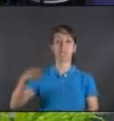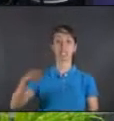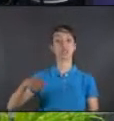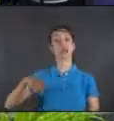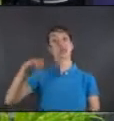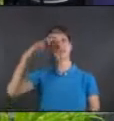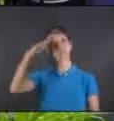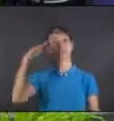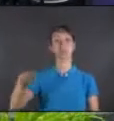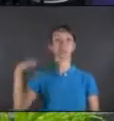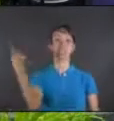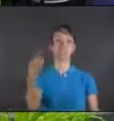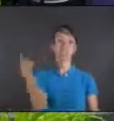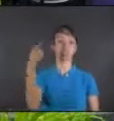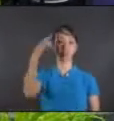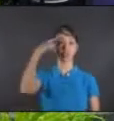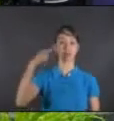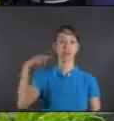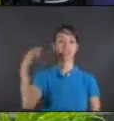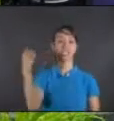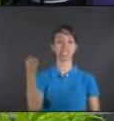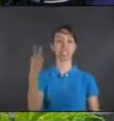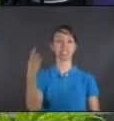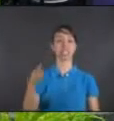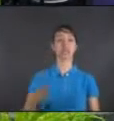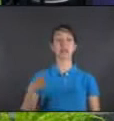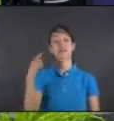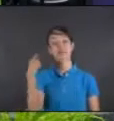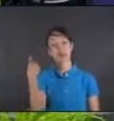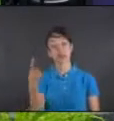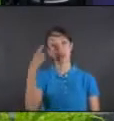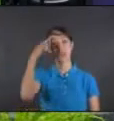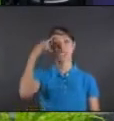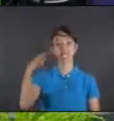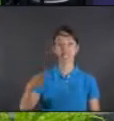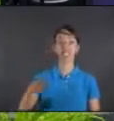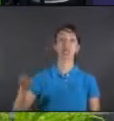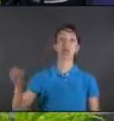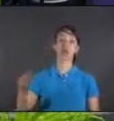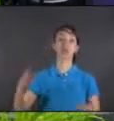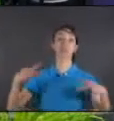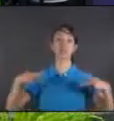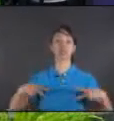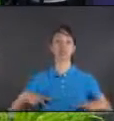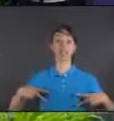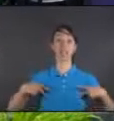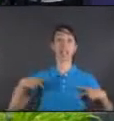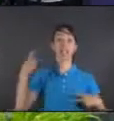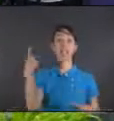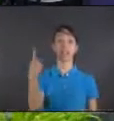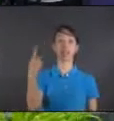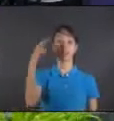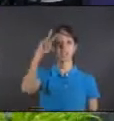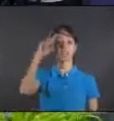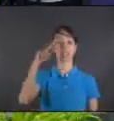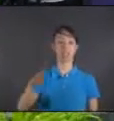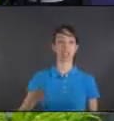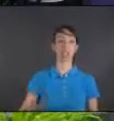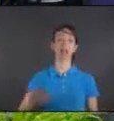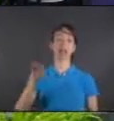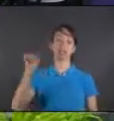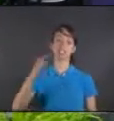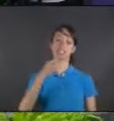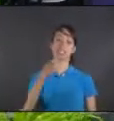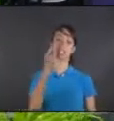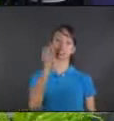Dele un aplauso al Rey bendito. Él es el que te levanta. Él es el que perdona tus iniquidades.